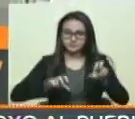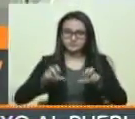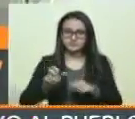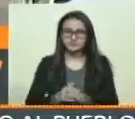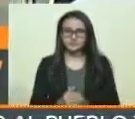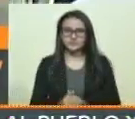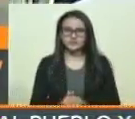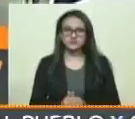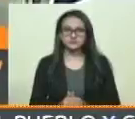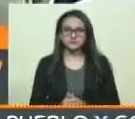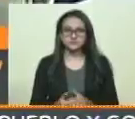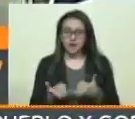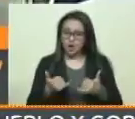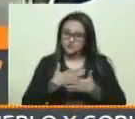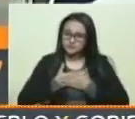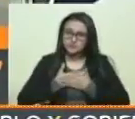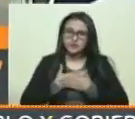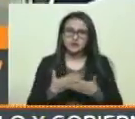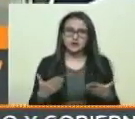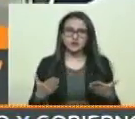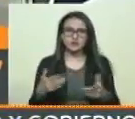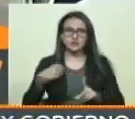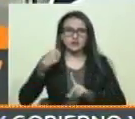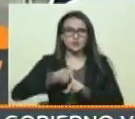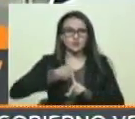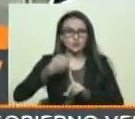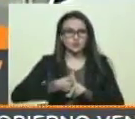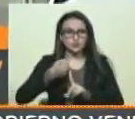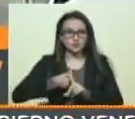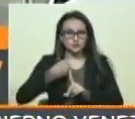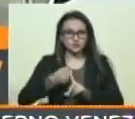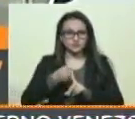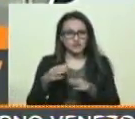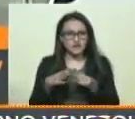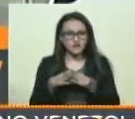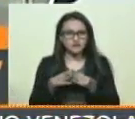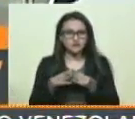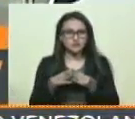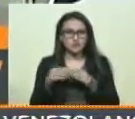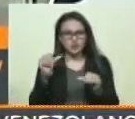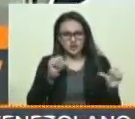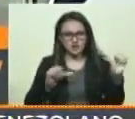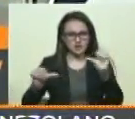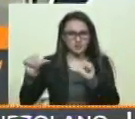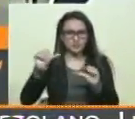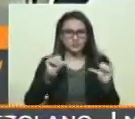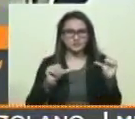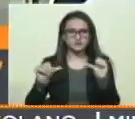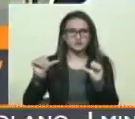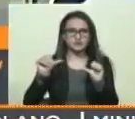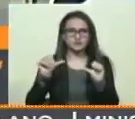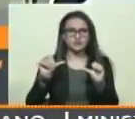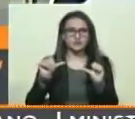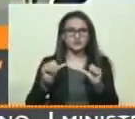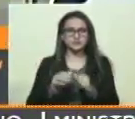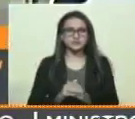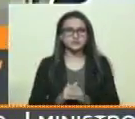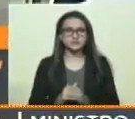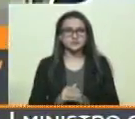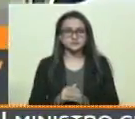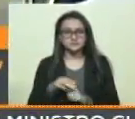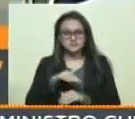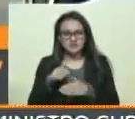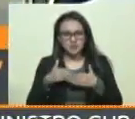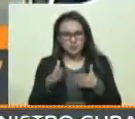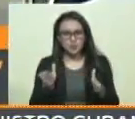pues, colocamos a la orden de esta lucha todos los laboratorios que tiene el